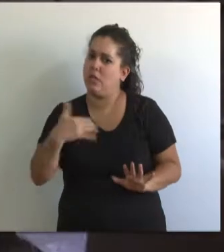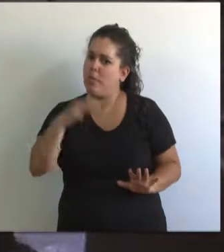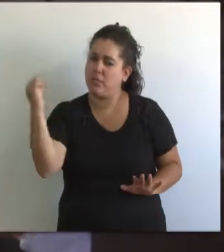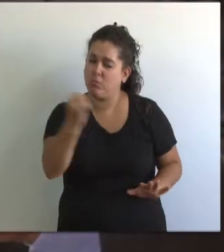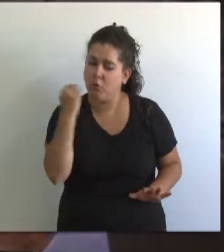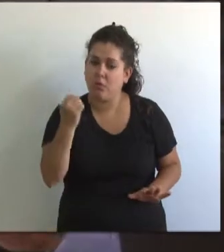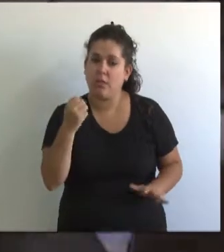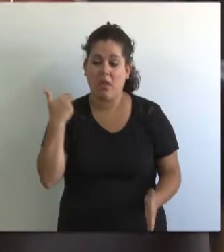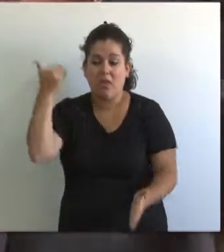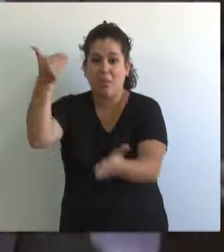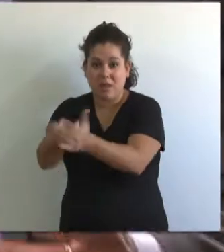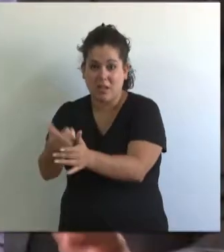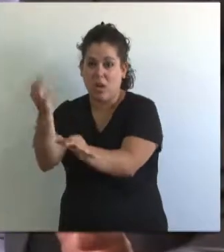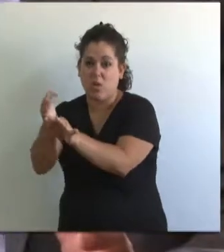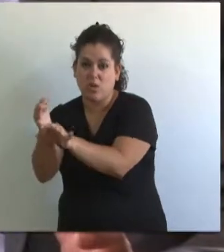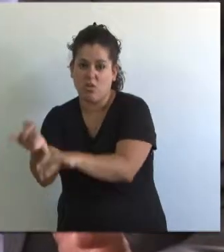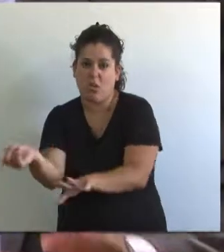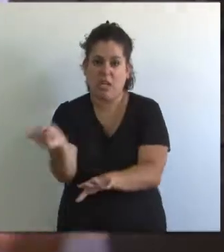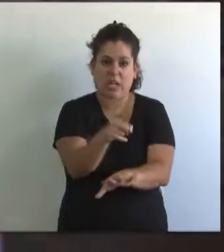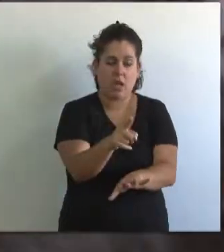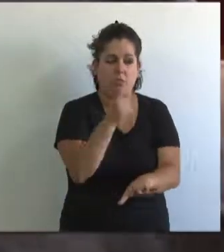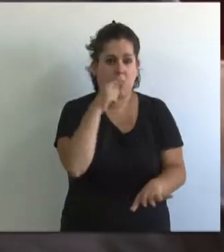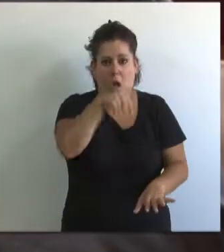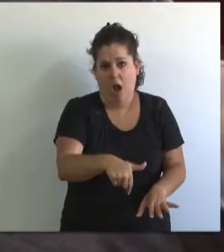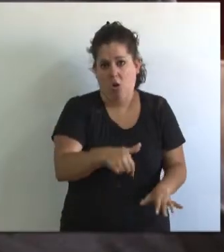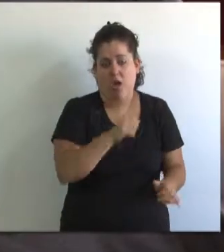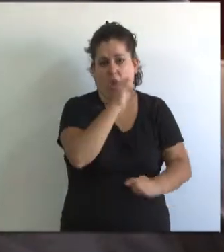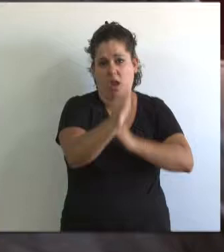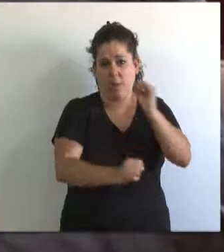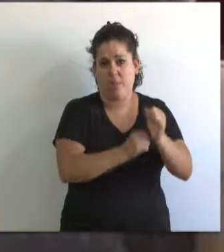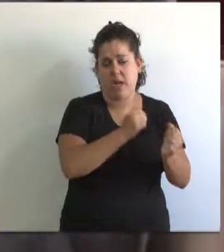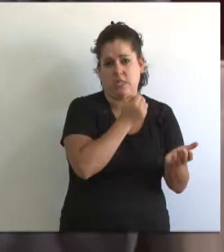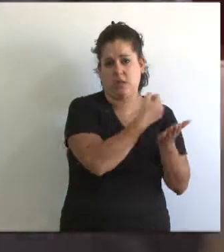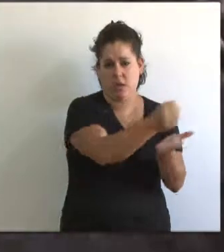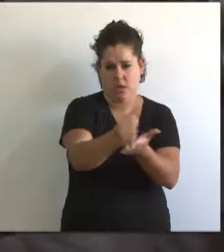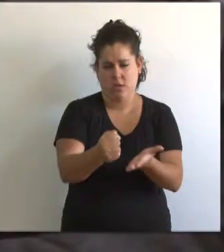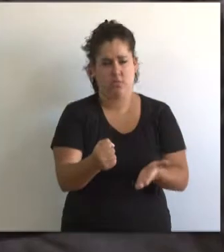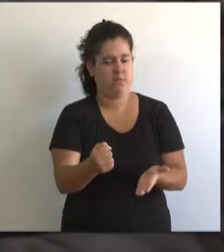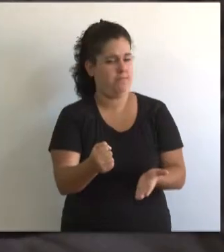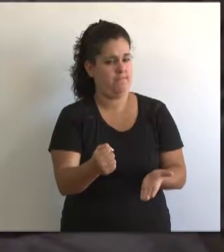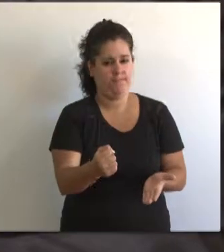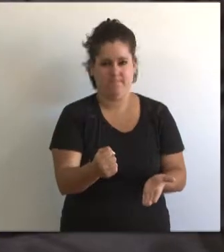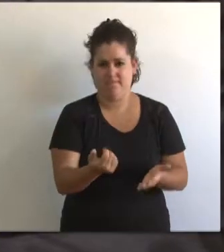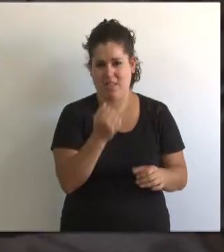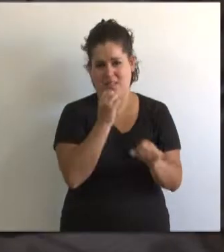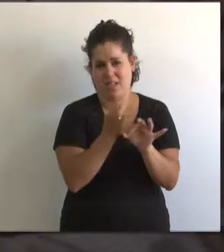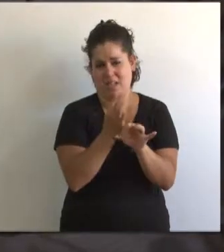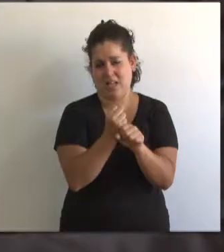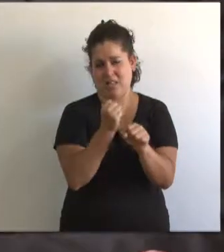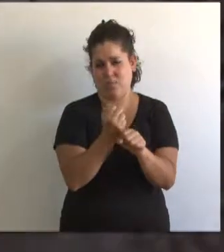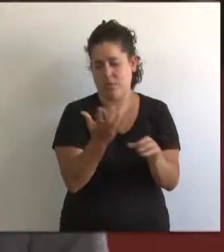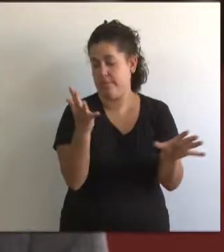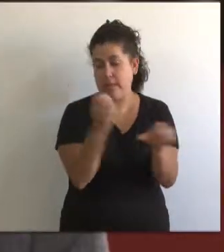más importante invertir en educación que lo que ha sucedido hasta ahora, que es subsidiar a las empresas en materia de